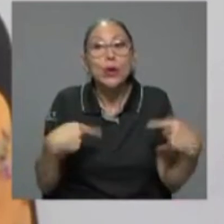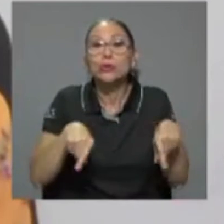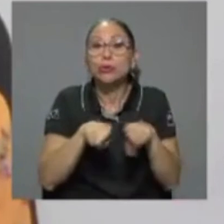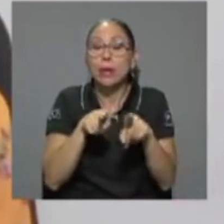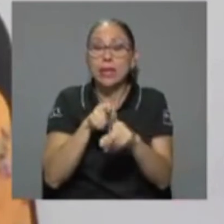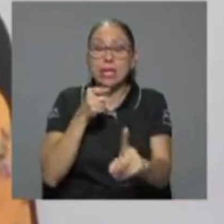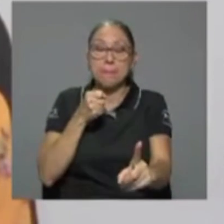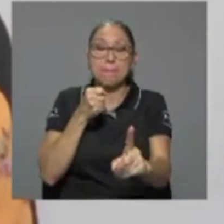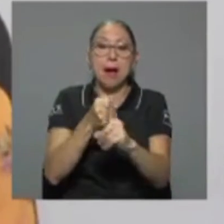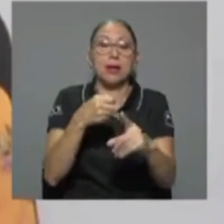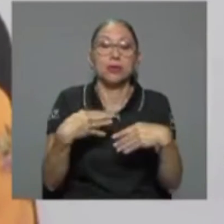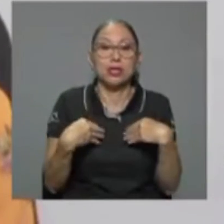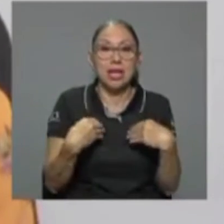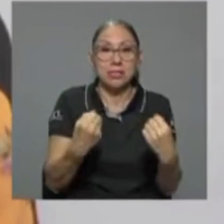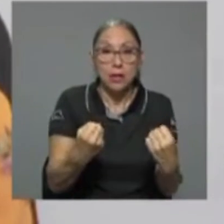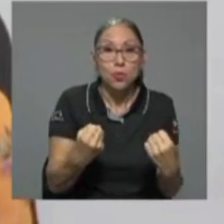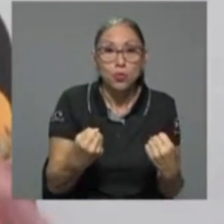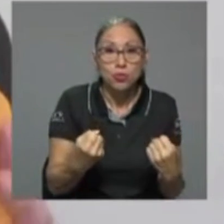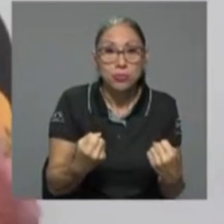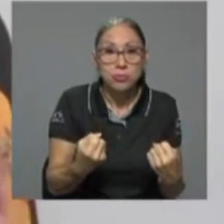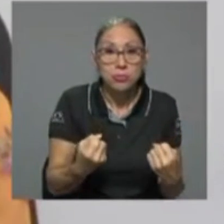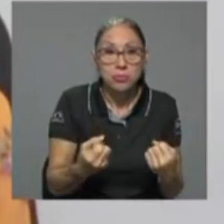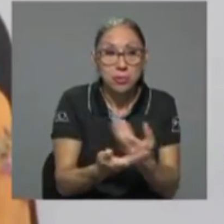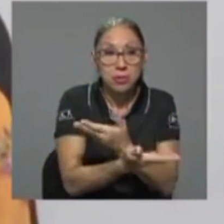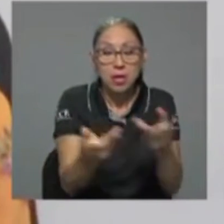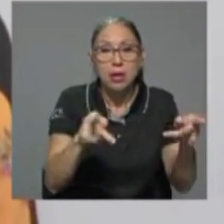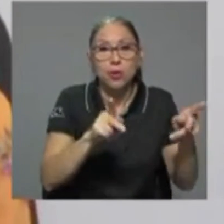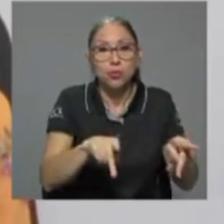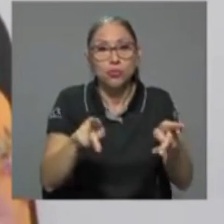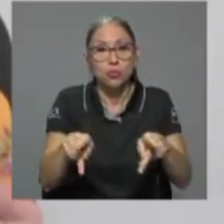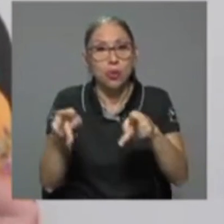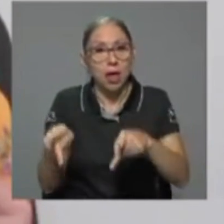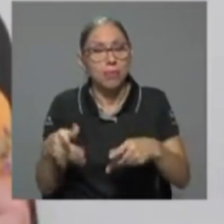que reciben los ciudadanos